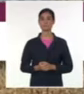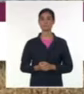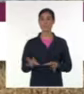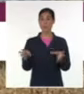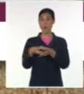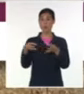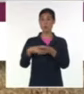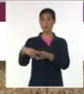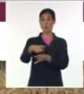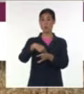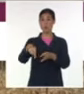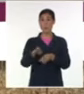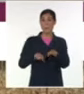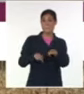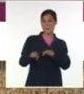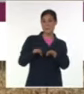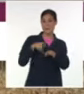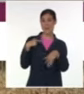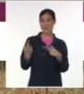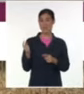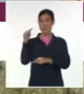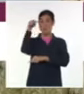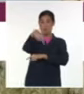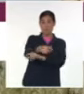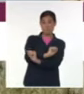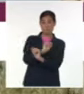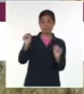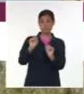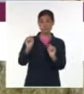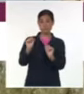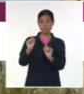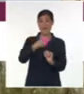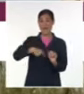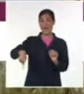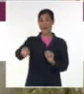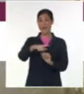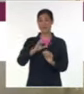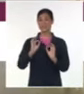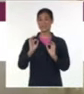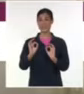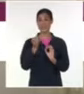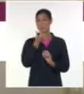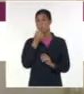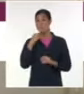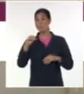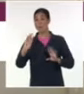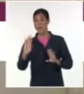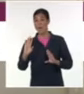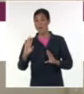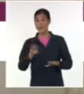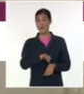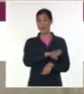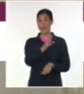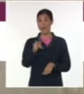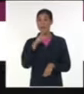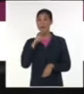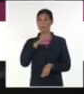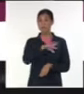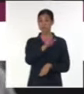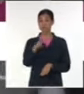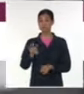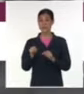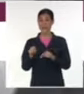para repeler un ataque aéreo que se perpetra en el marco de una posible invasión foránea al país.